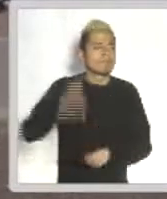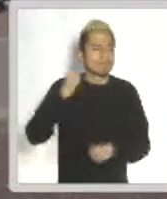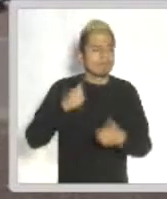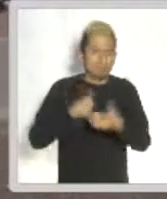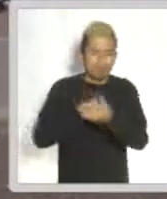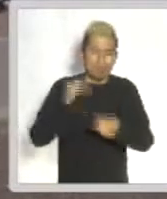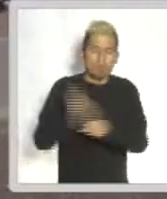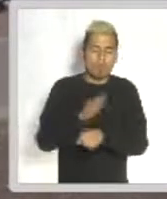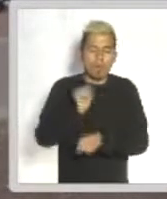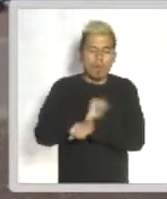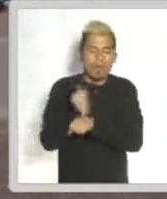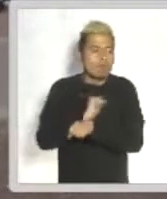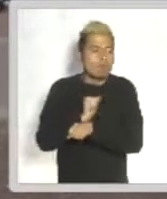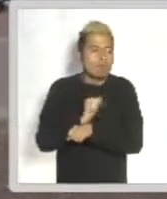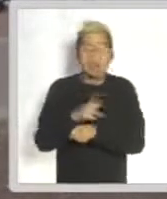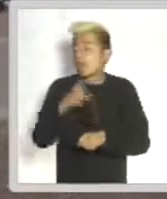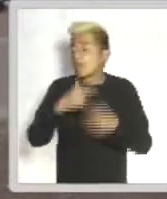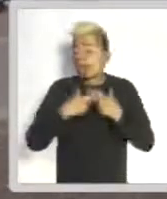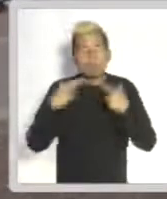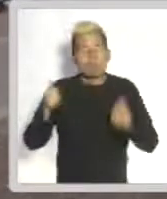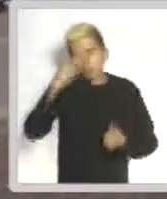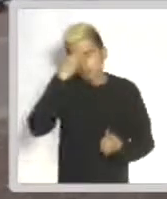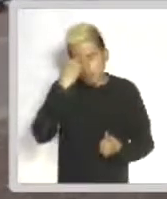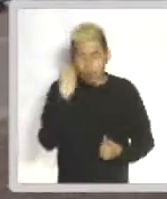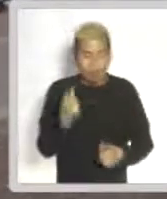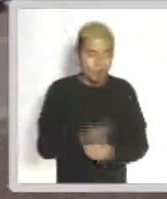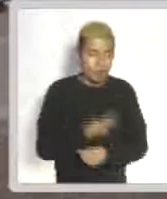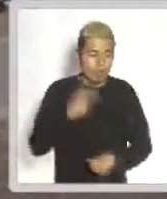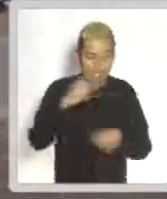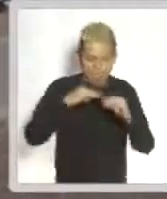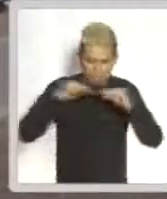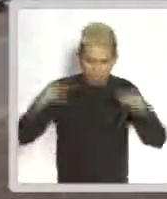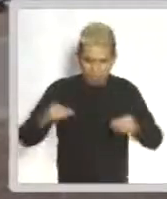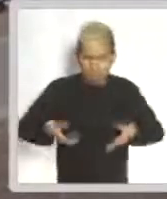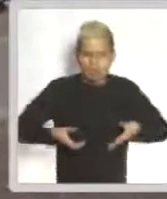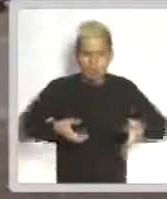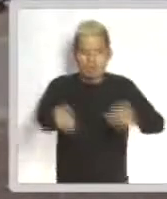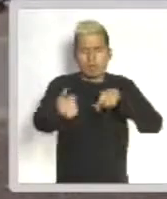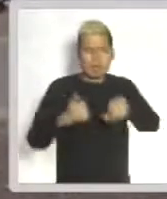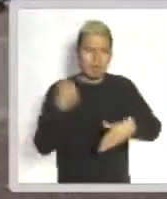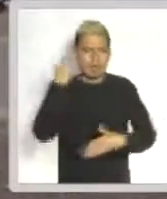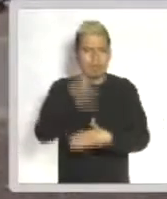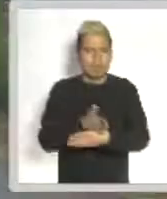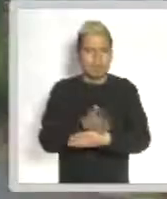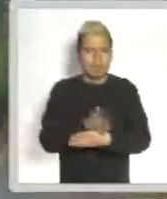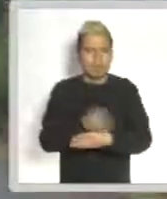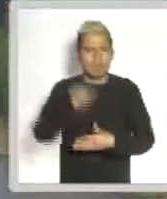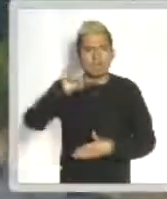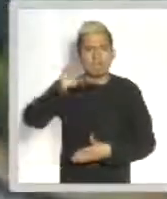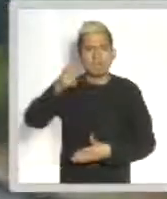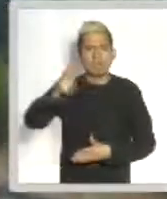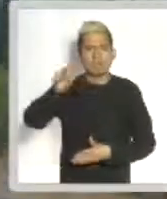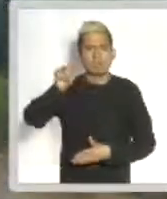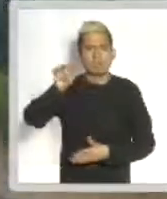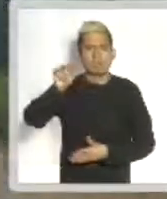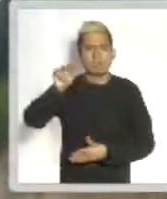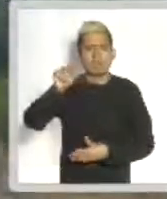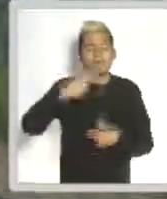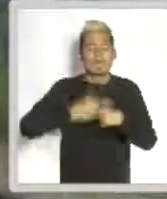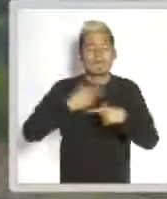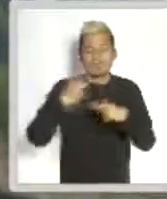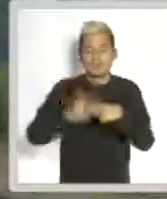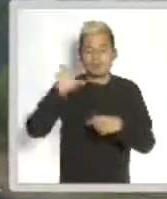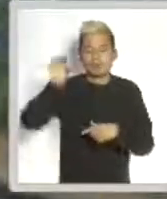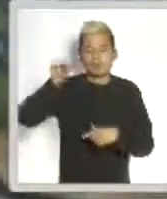un automóvil fantasma esto ocurrió en el kilómetro 3 de la carretera que conduce de nextlalpan a lo que es la constancia